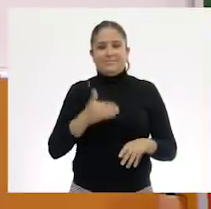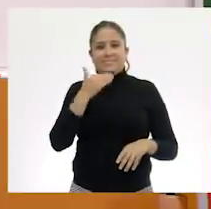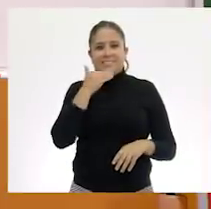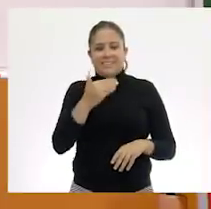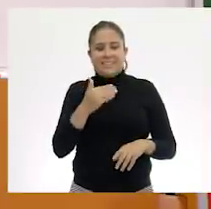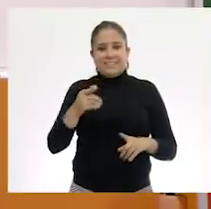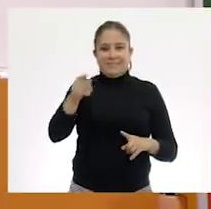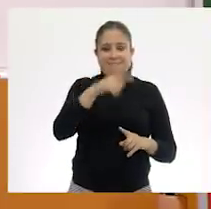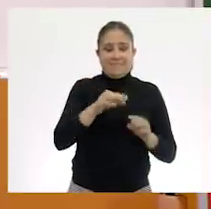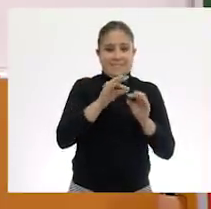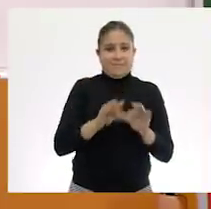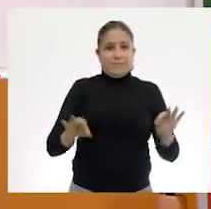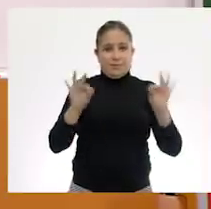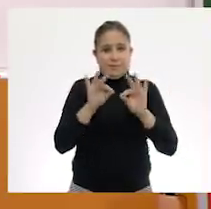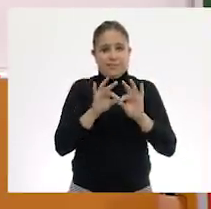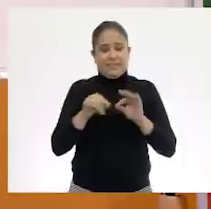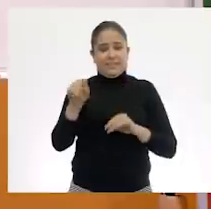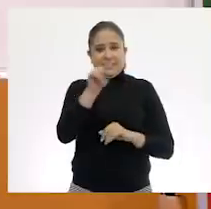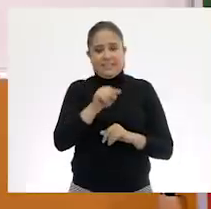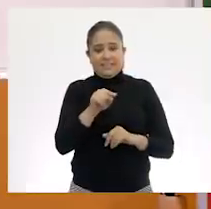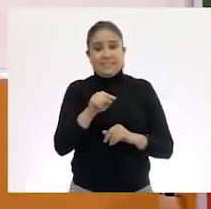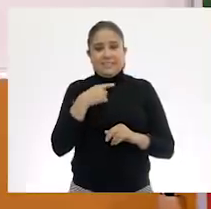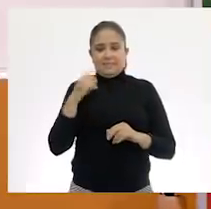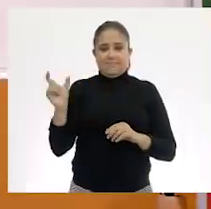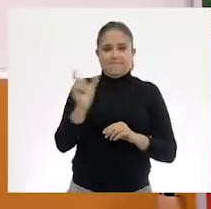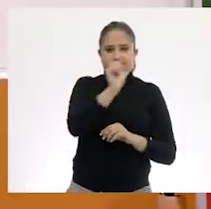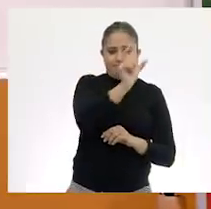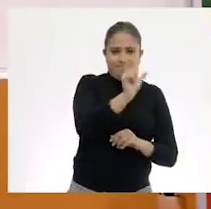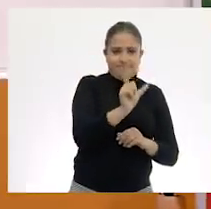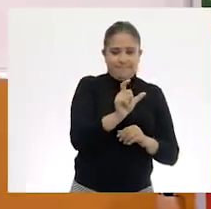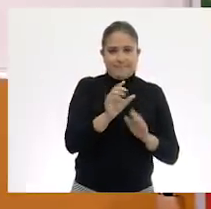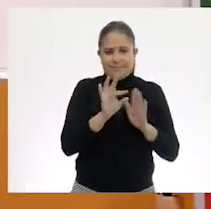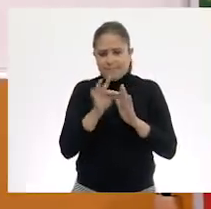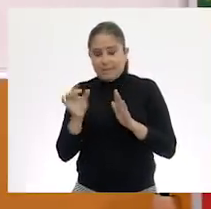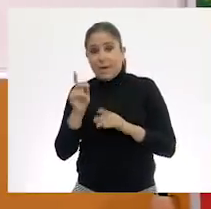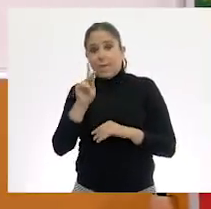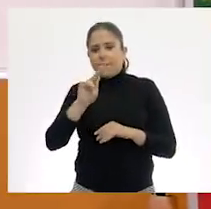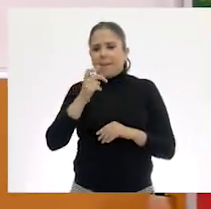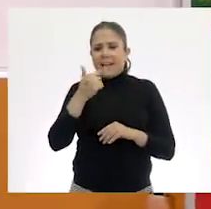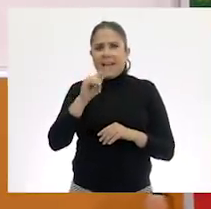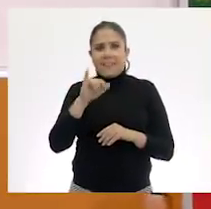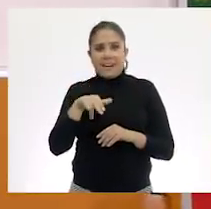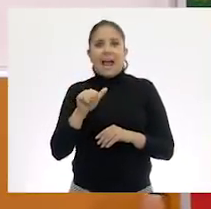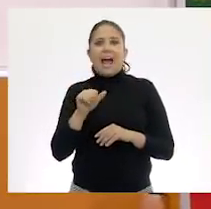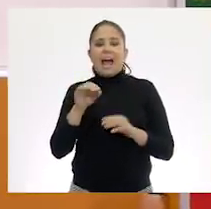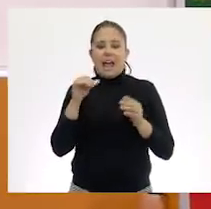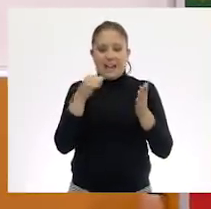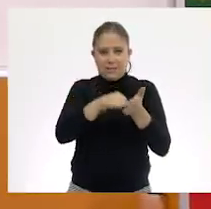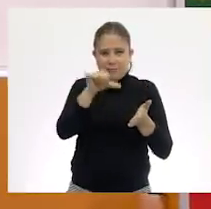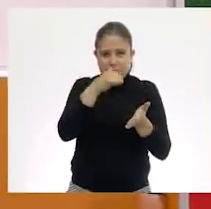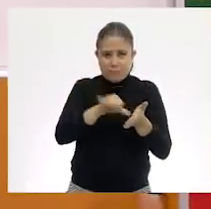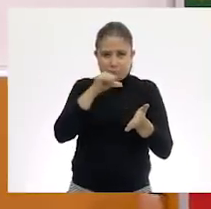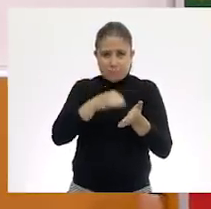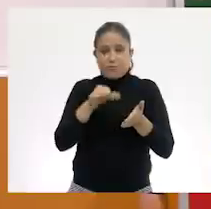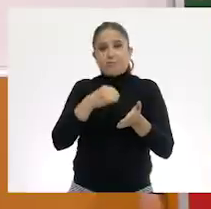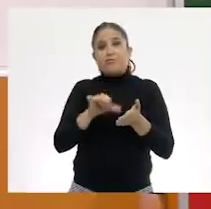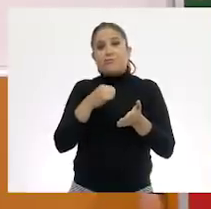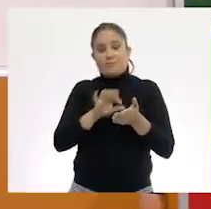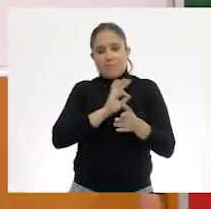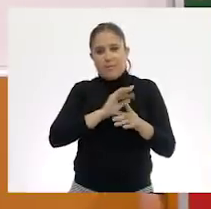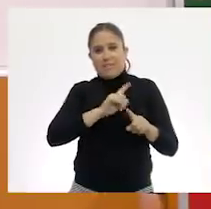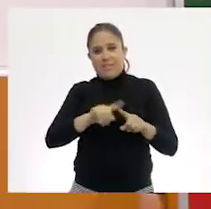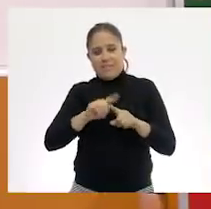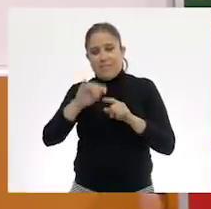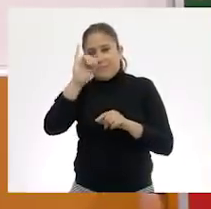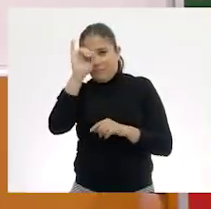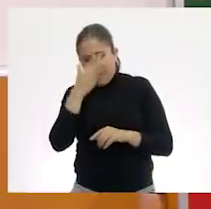son importantes. Así que lo voy a poner por acá. Pegatinas, claro que me puede ayudar para entonces darle pues una variedad a